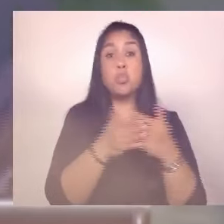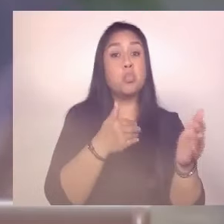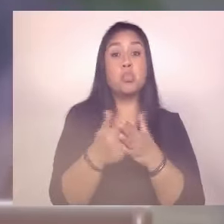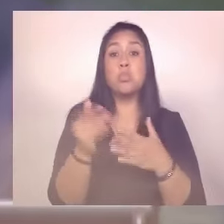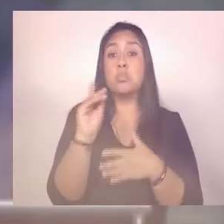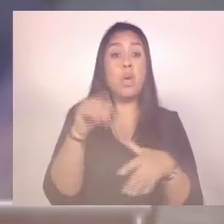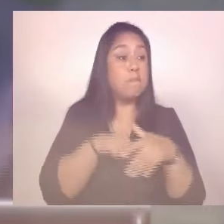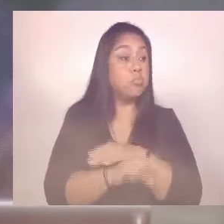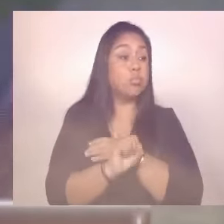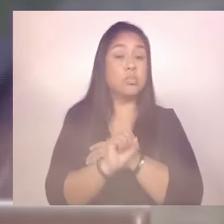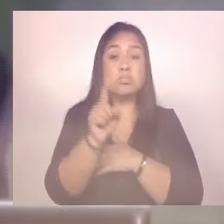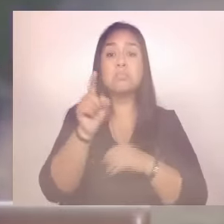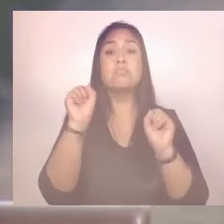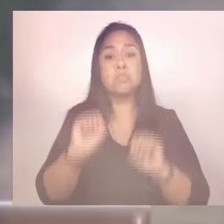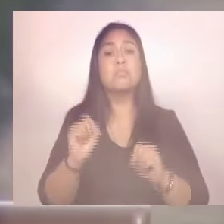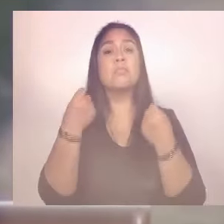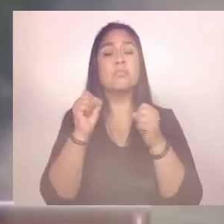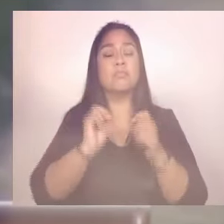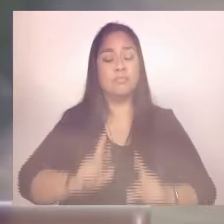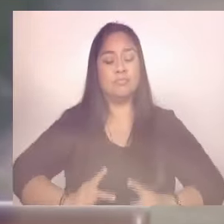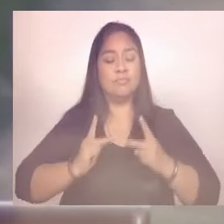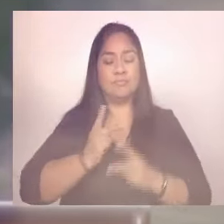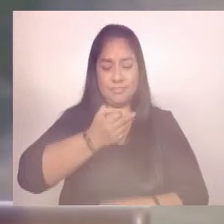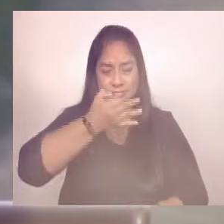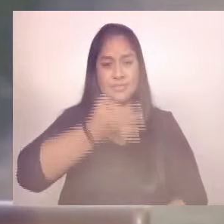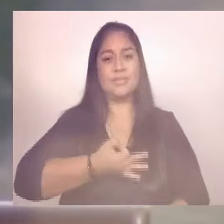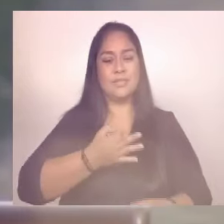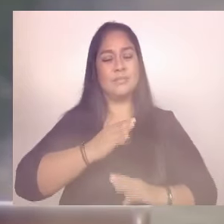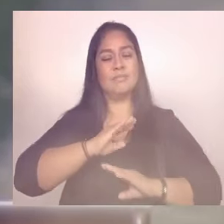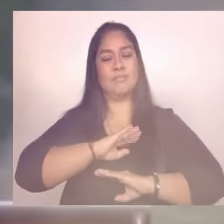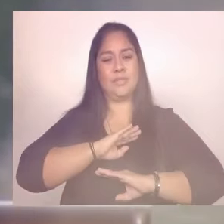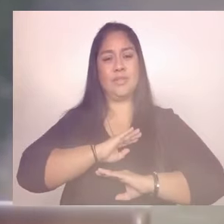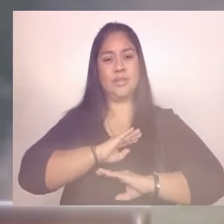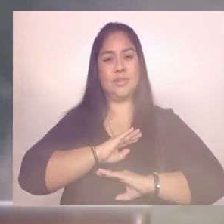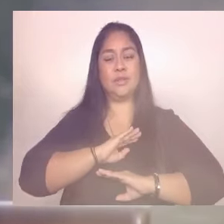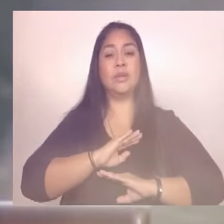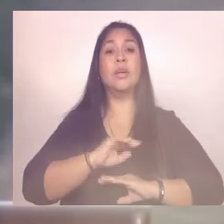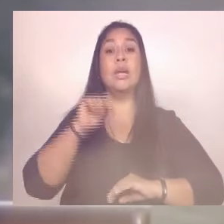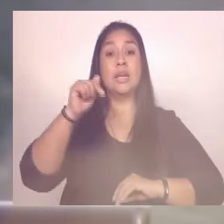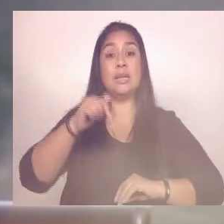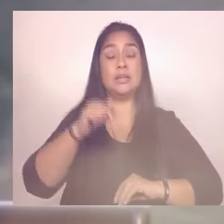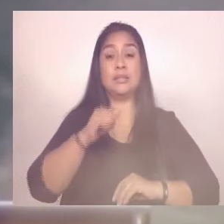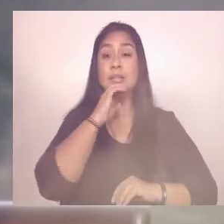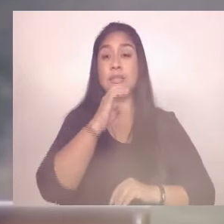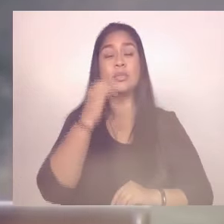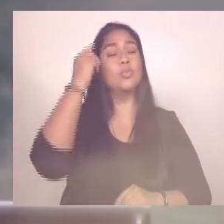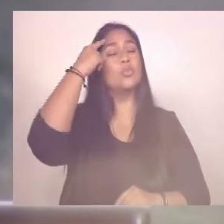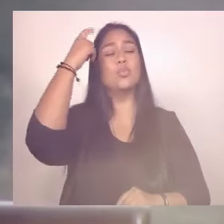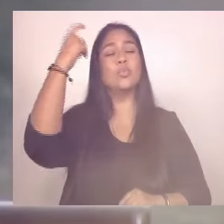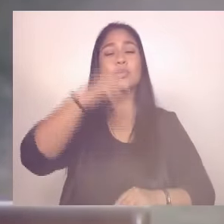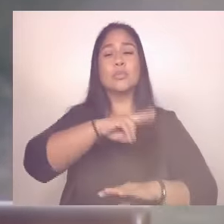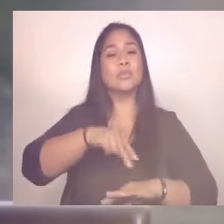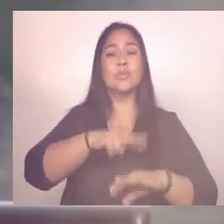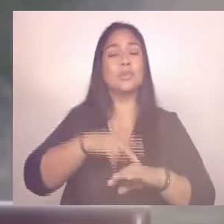origen, tenga la posibilidad de construir una vida digna y plena. Esta es una